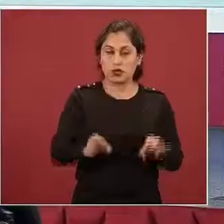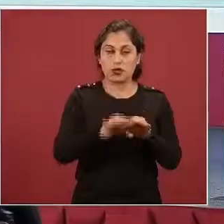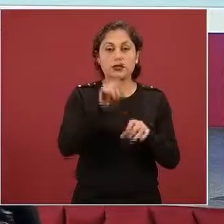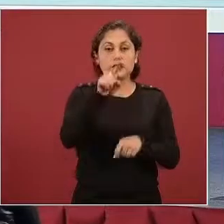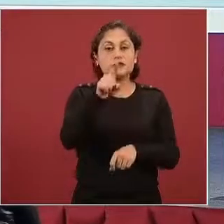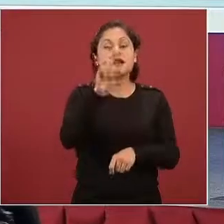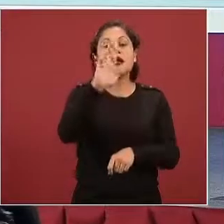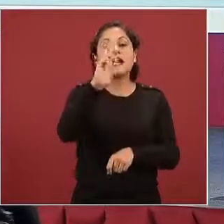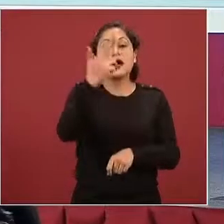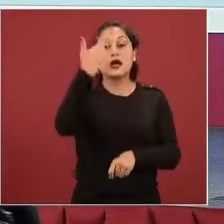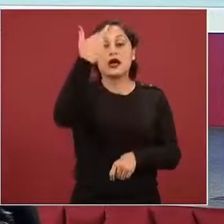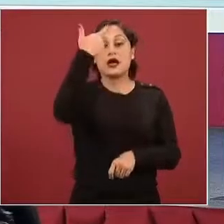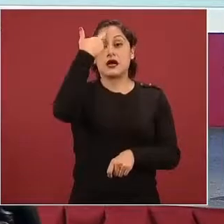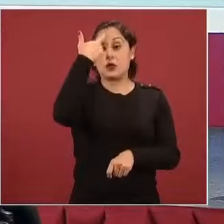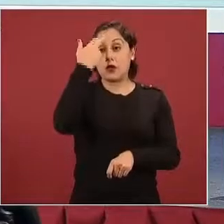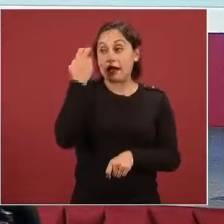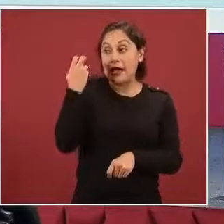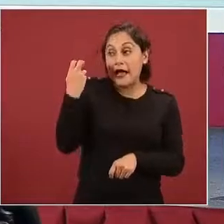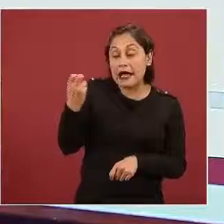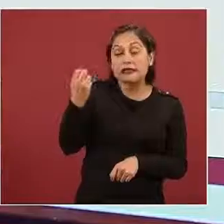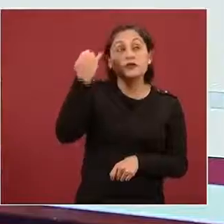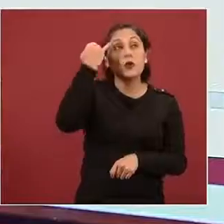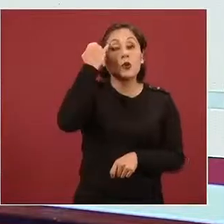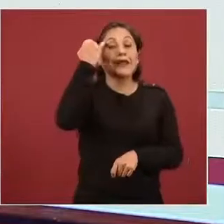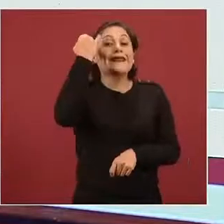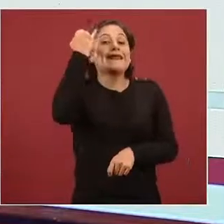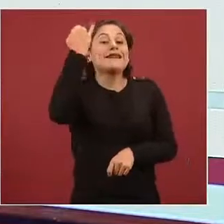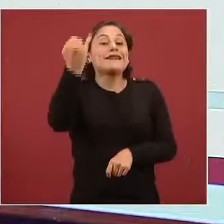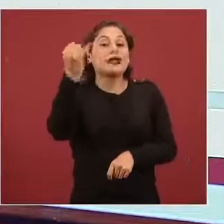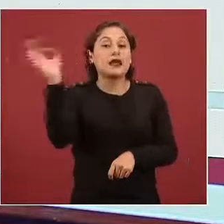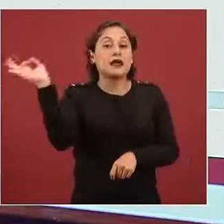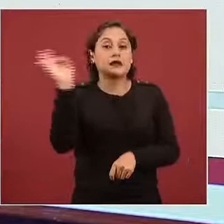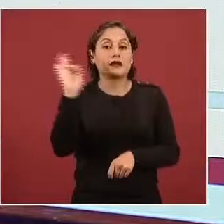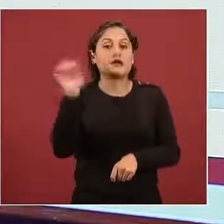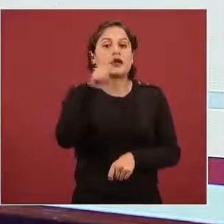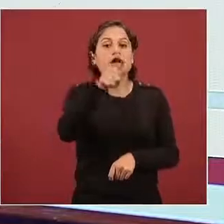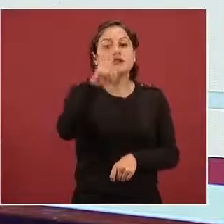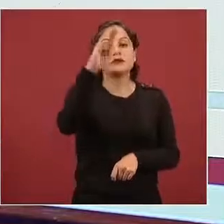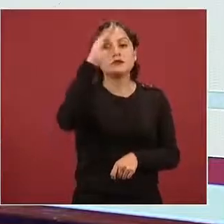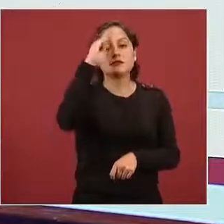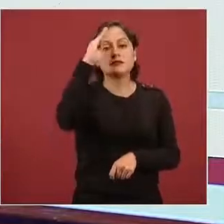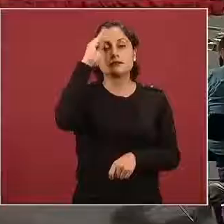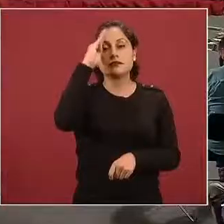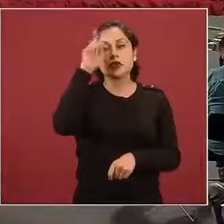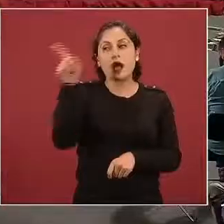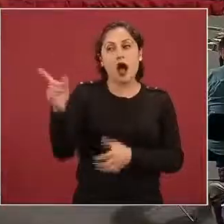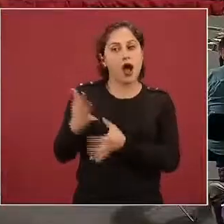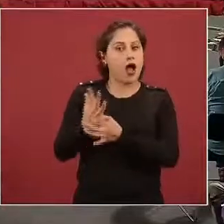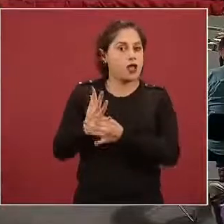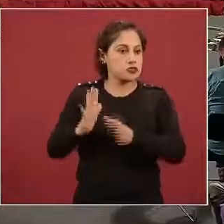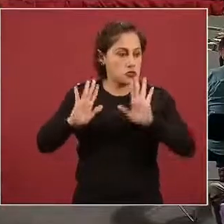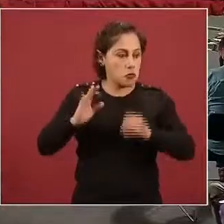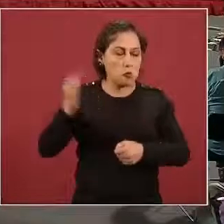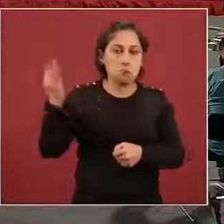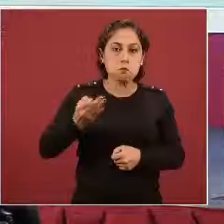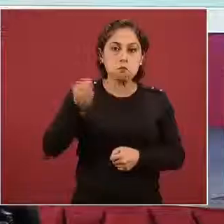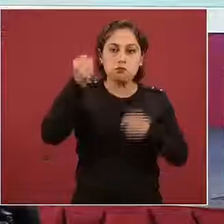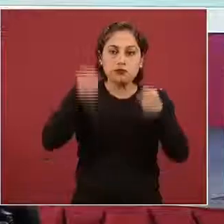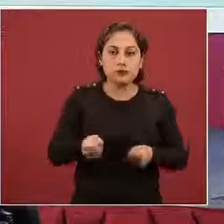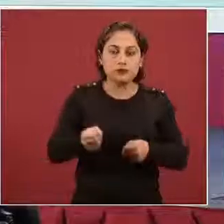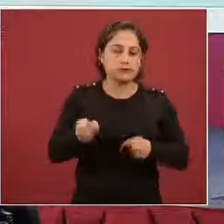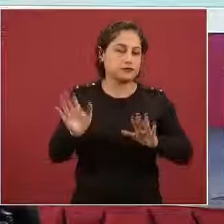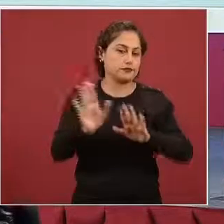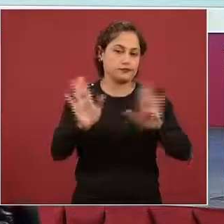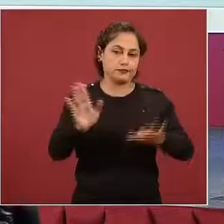son promesas. Nadie vaya a tener la expectativa de que ya lo dijo, iba a ocurrir de tal y cual manera. Esto no es una bola